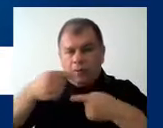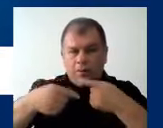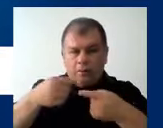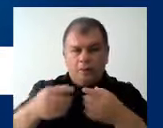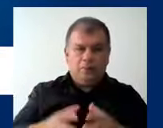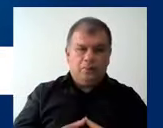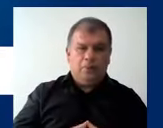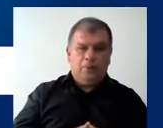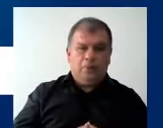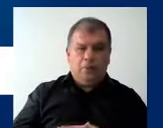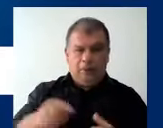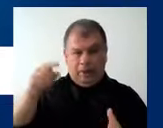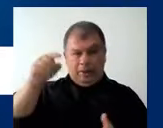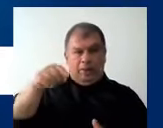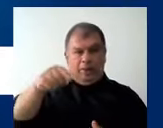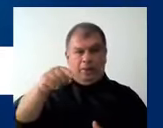que